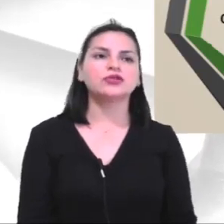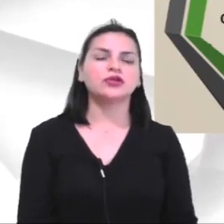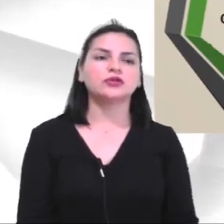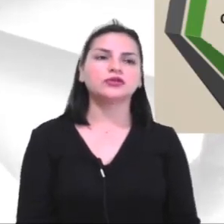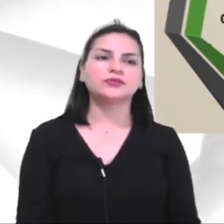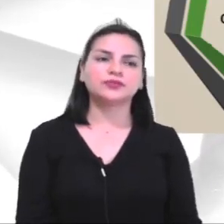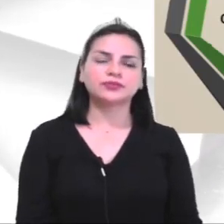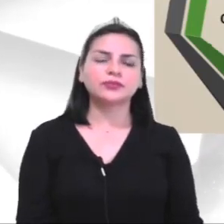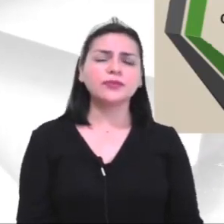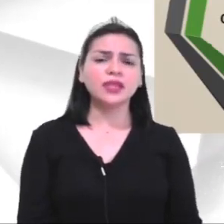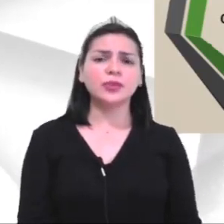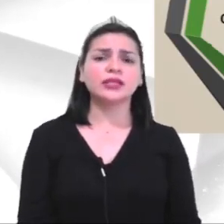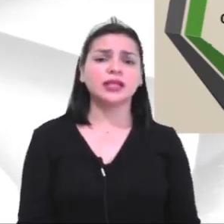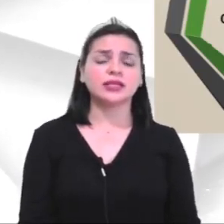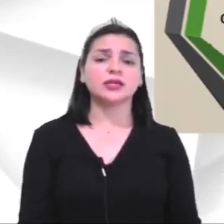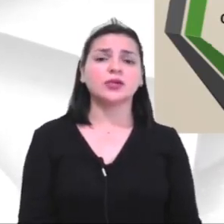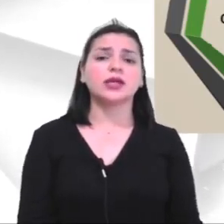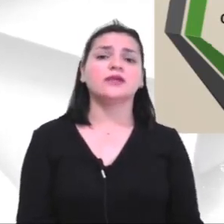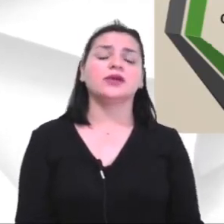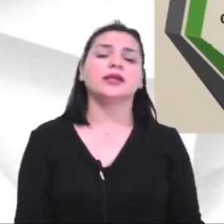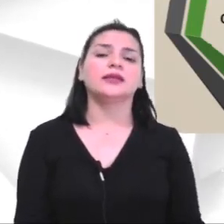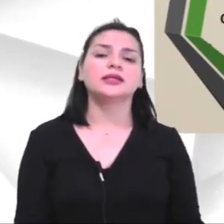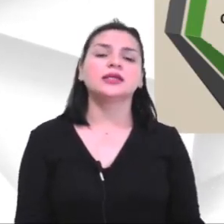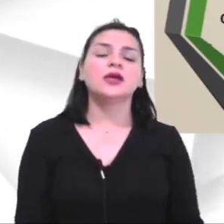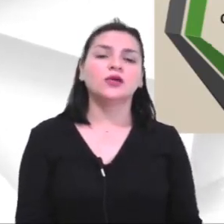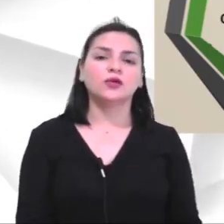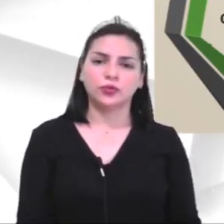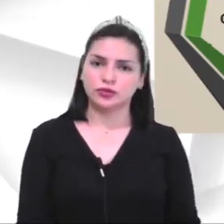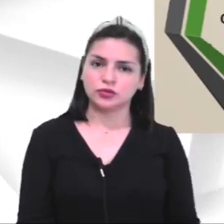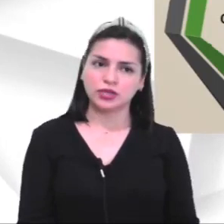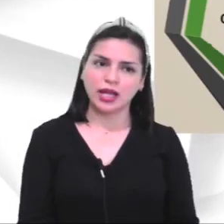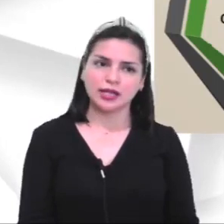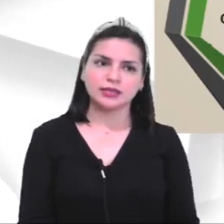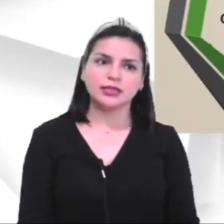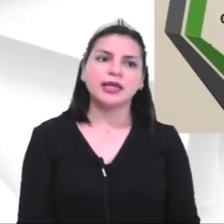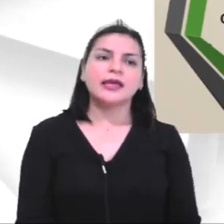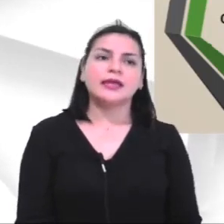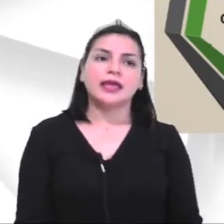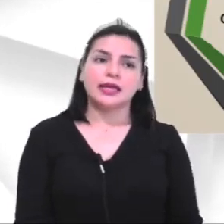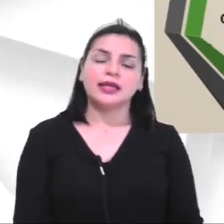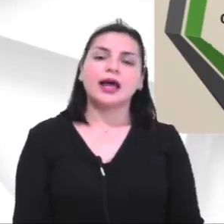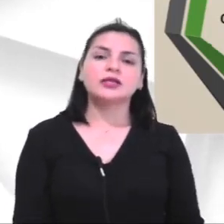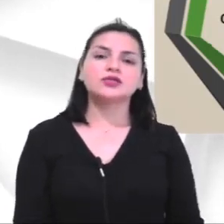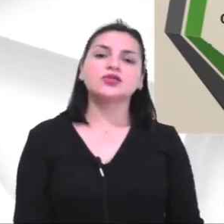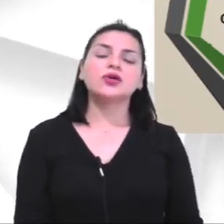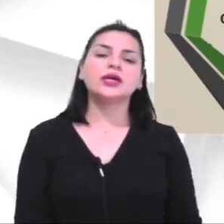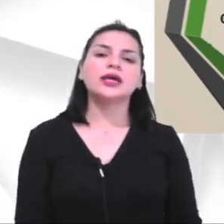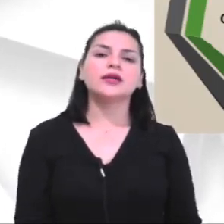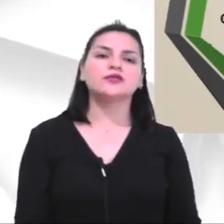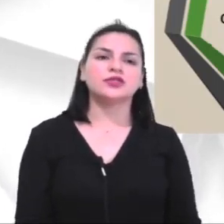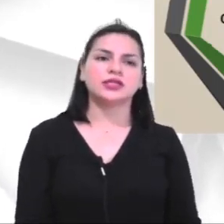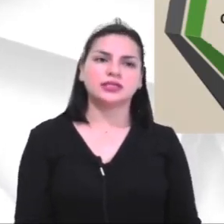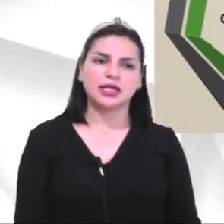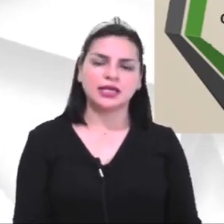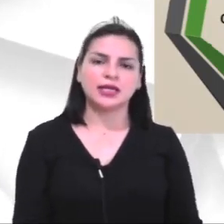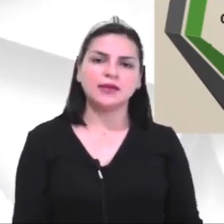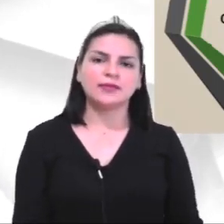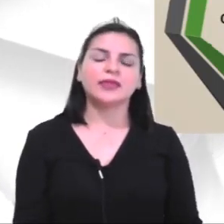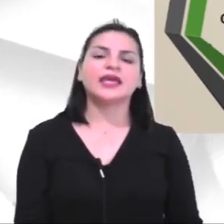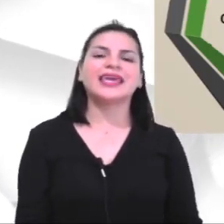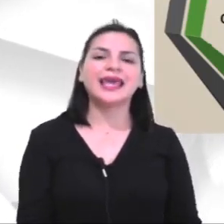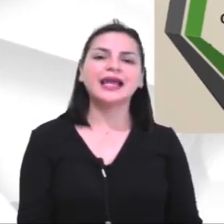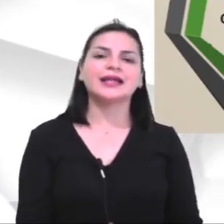de nosotros pertenecemos a diferentes grupos sociales. La sociología nos